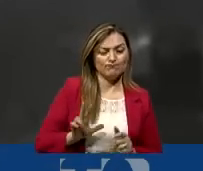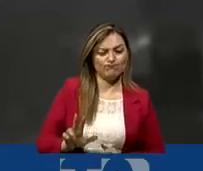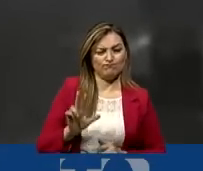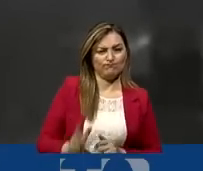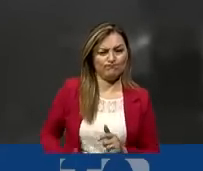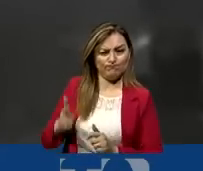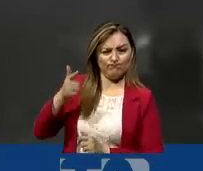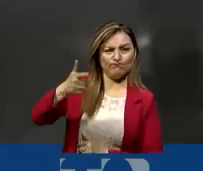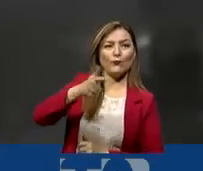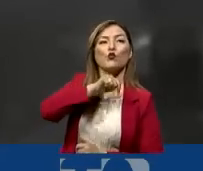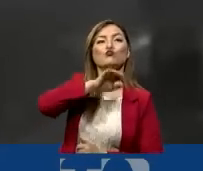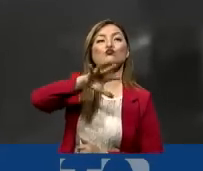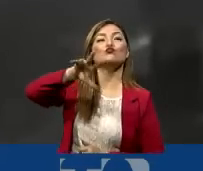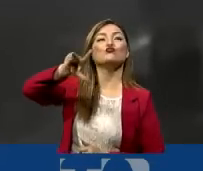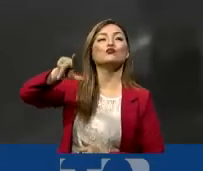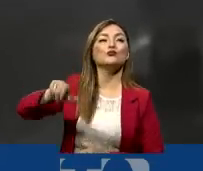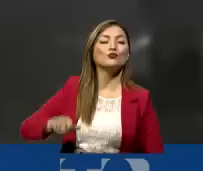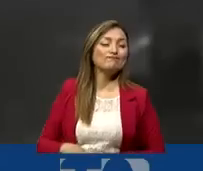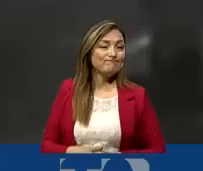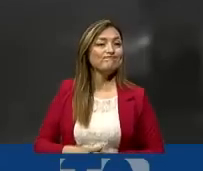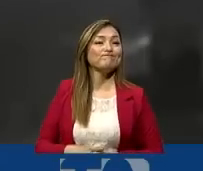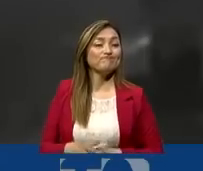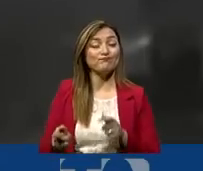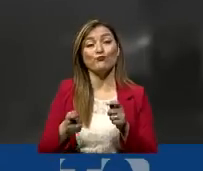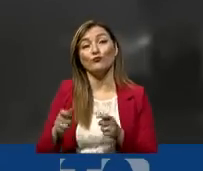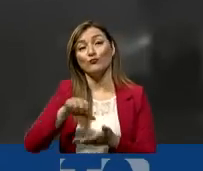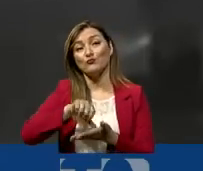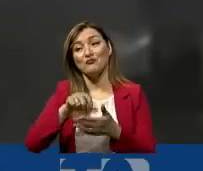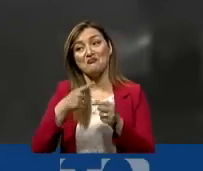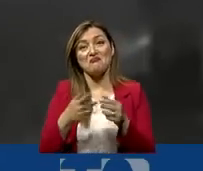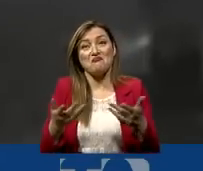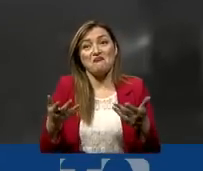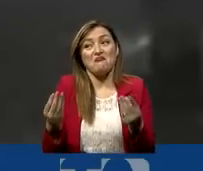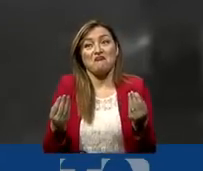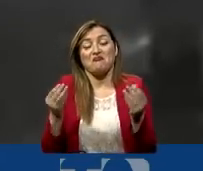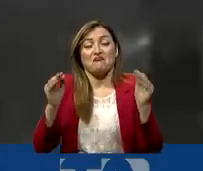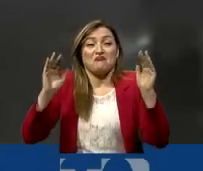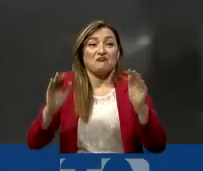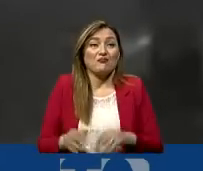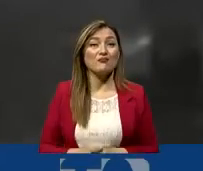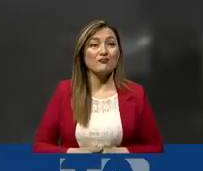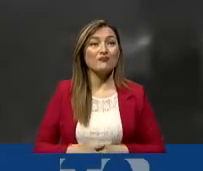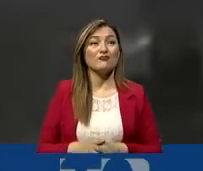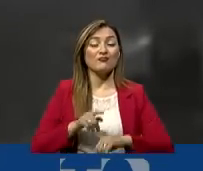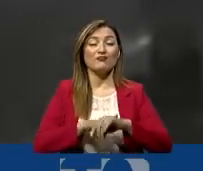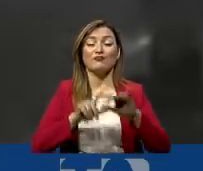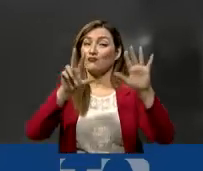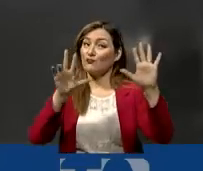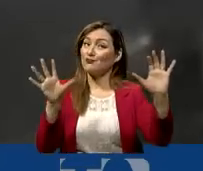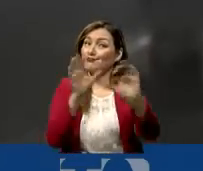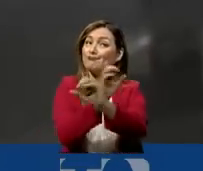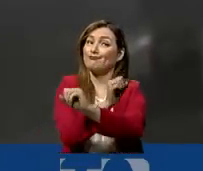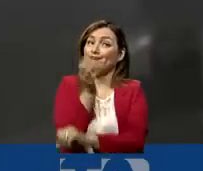asaltaron. Las cosas están fuera de las manos definitivamente aquí en la ciudad. No sabemos qué hacer. Este episodio ocurrió a las 8 de la